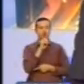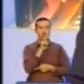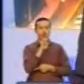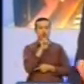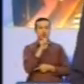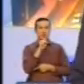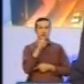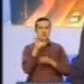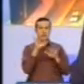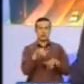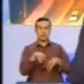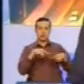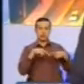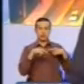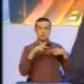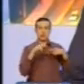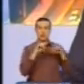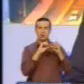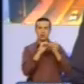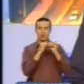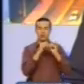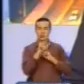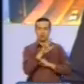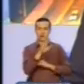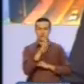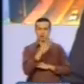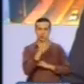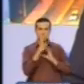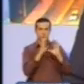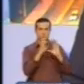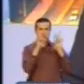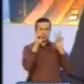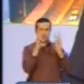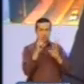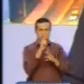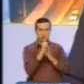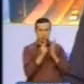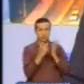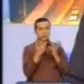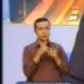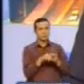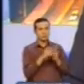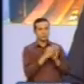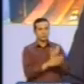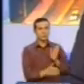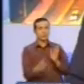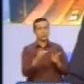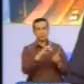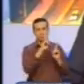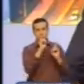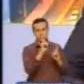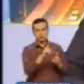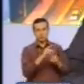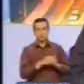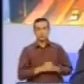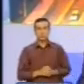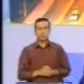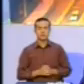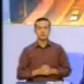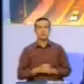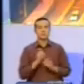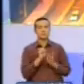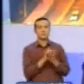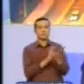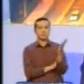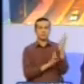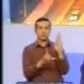secretaria ejecutiva de Alianza País, con quien vamos a conversar sobre algunos temas. Y quiero comenzar haciéndole una pregunta. ¿El proyecto